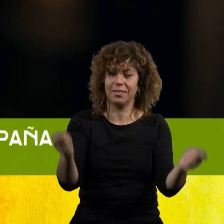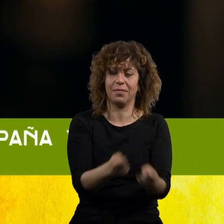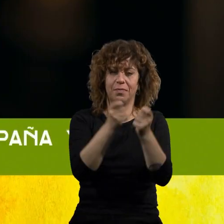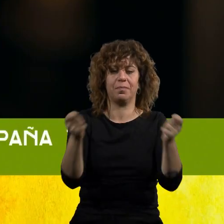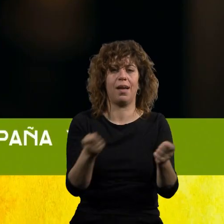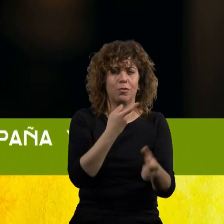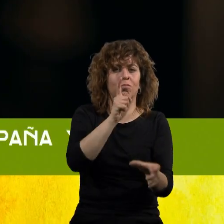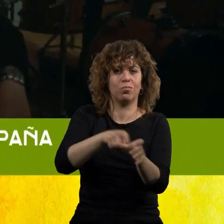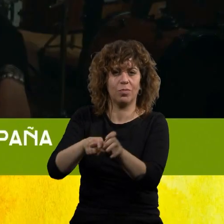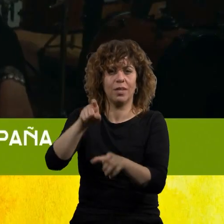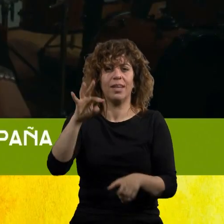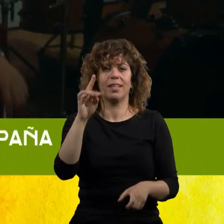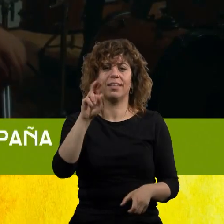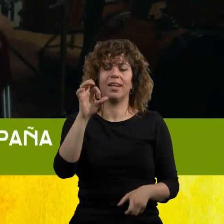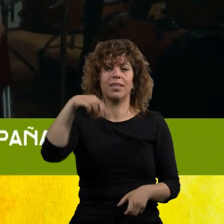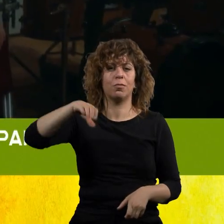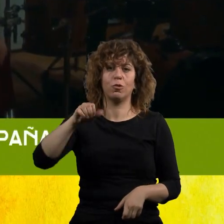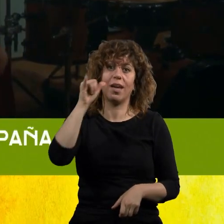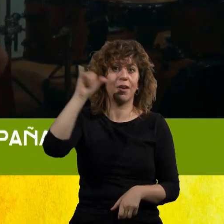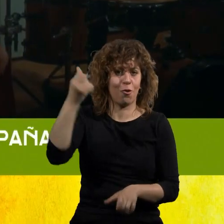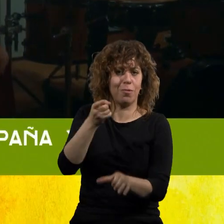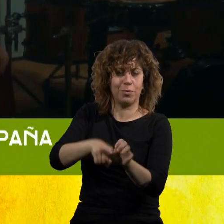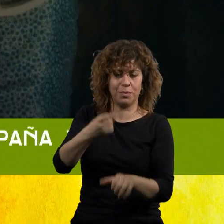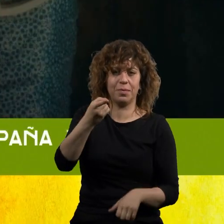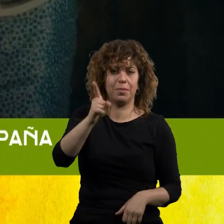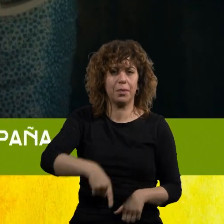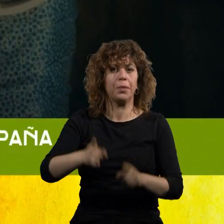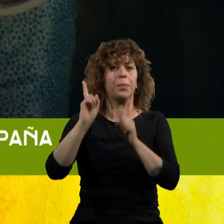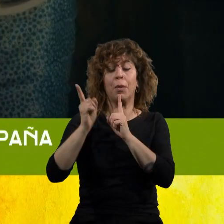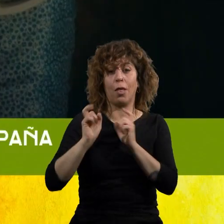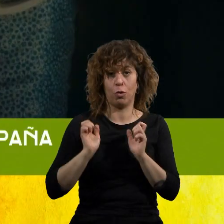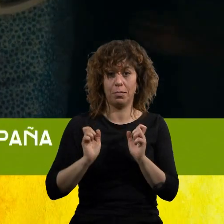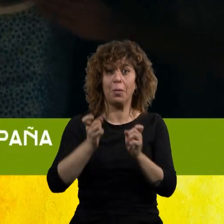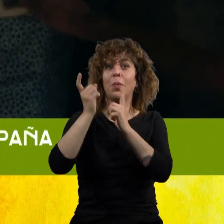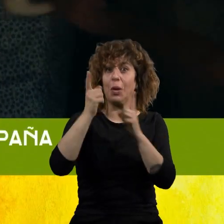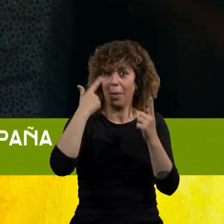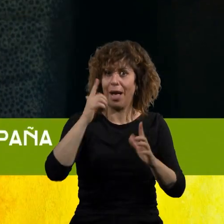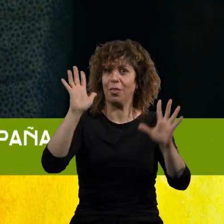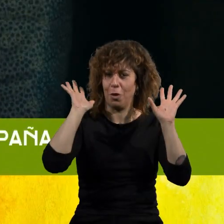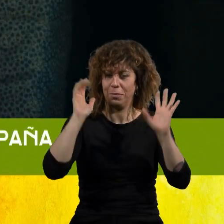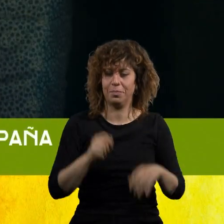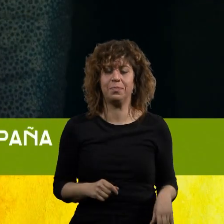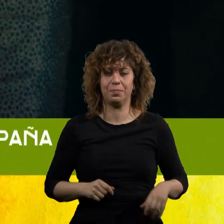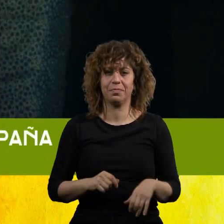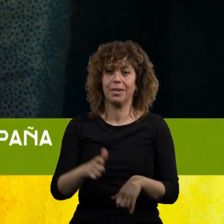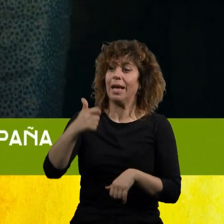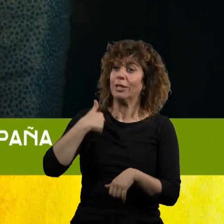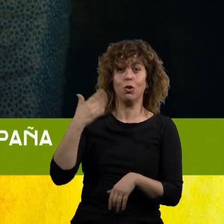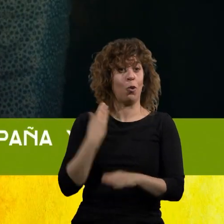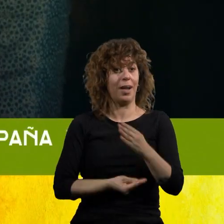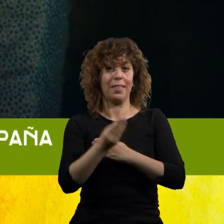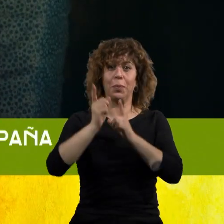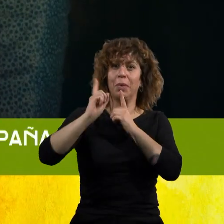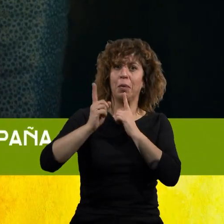tocar en el Trasmocha, por ejemplo, en La Rioja también. En Bilbao, o sea, Bilbao, ¿eh? Bilbao. Yo que he nacido en